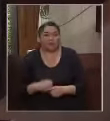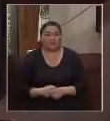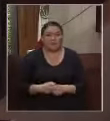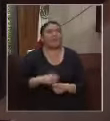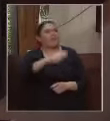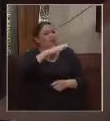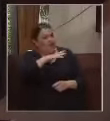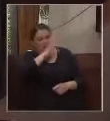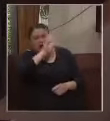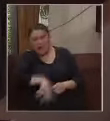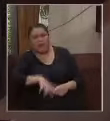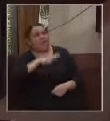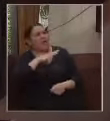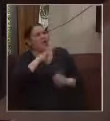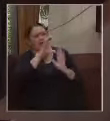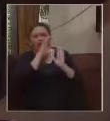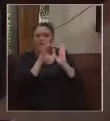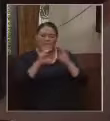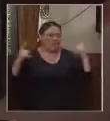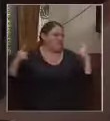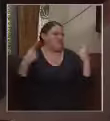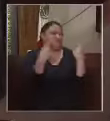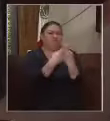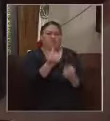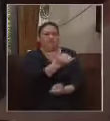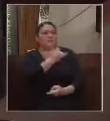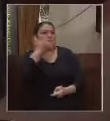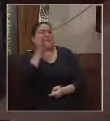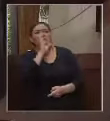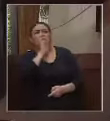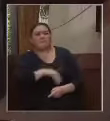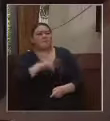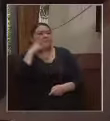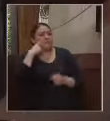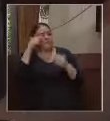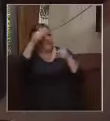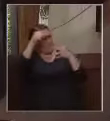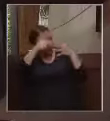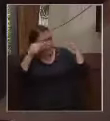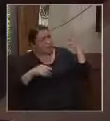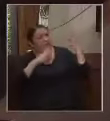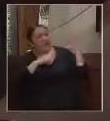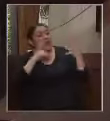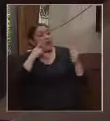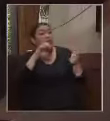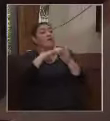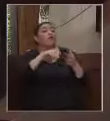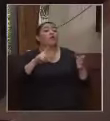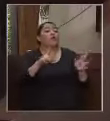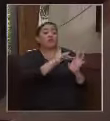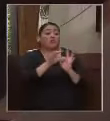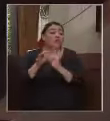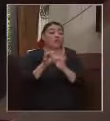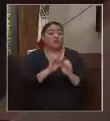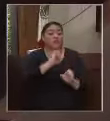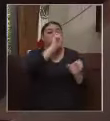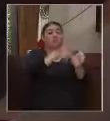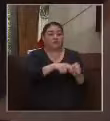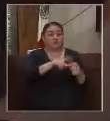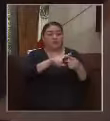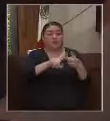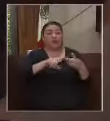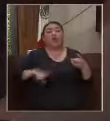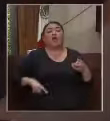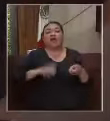que ha habido una conculcación a normas constitucionales y legales específicamente por cuanto hace al registro de la coalición correspondiente y en su caso